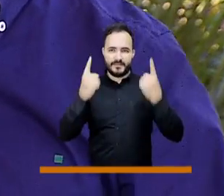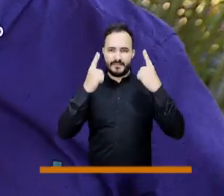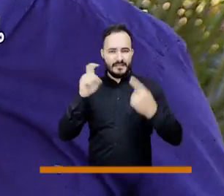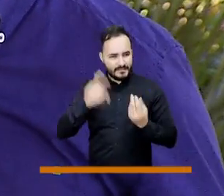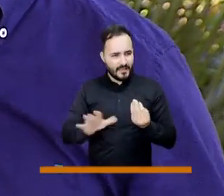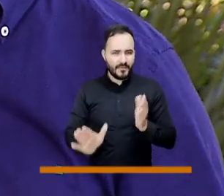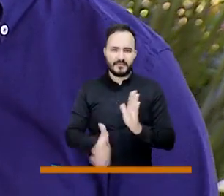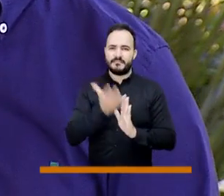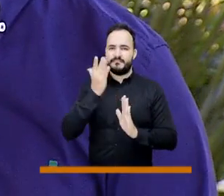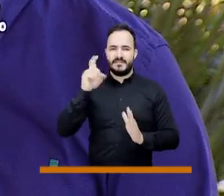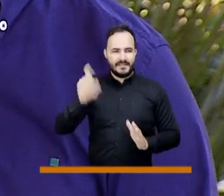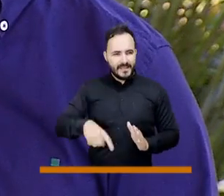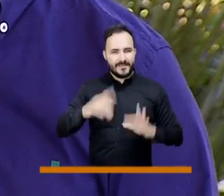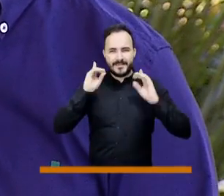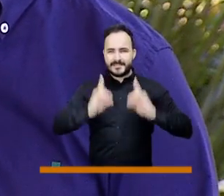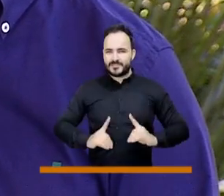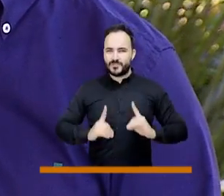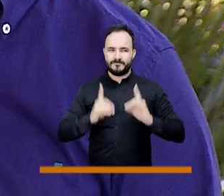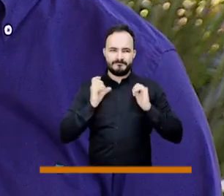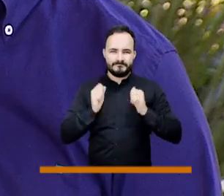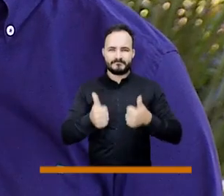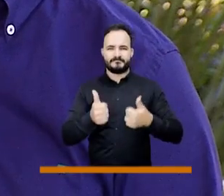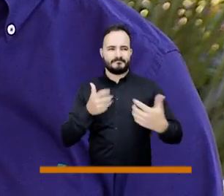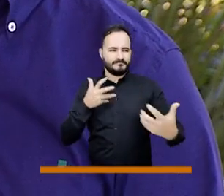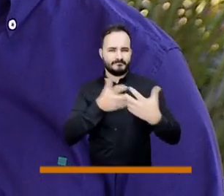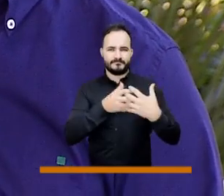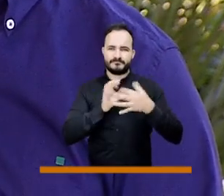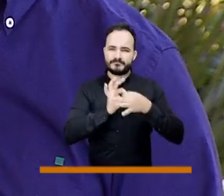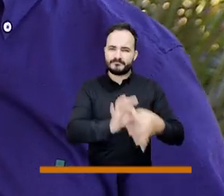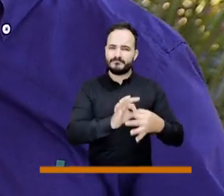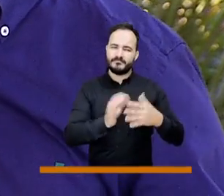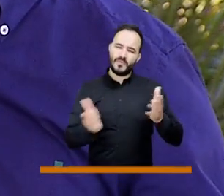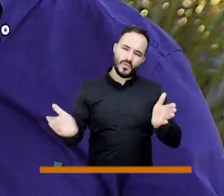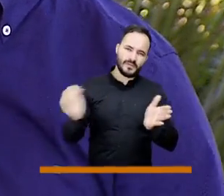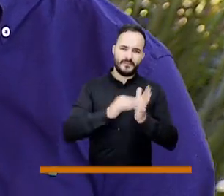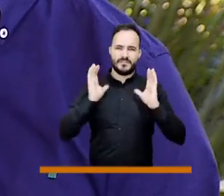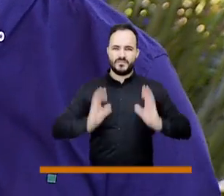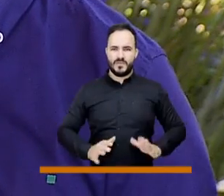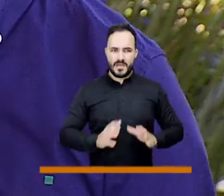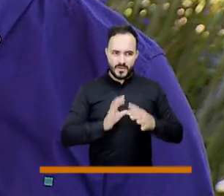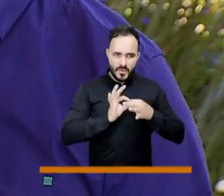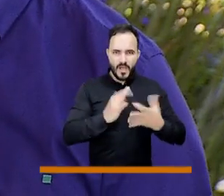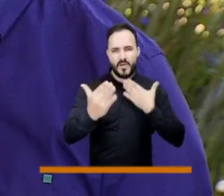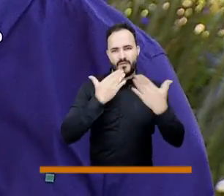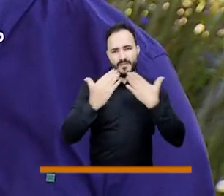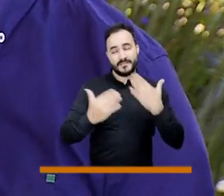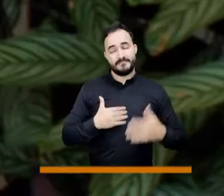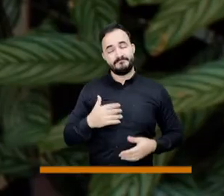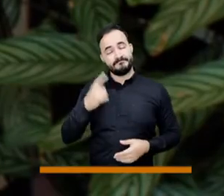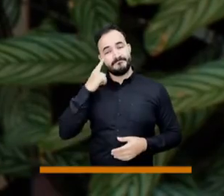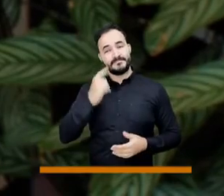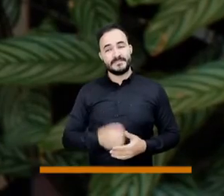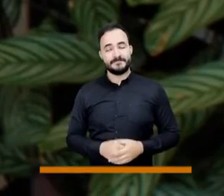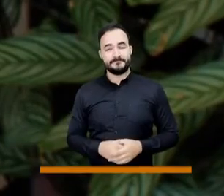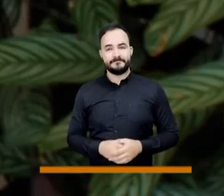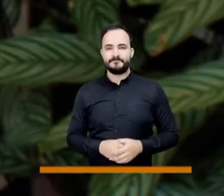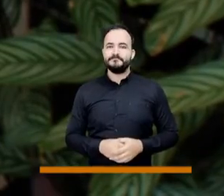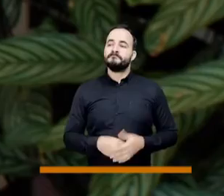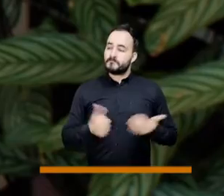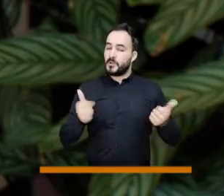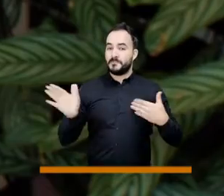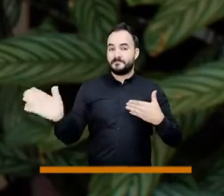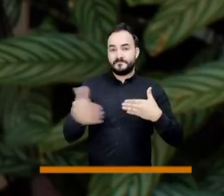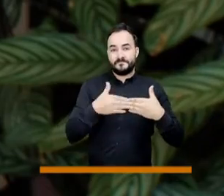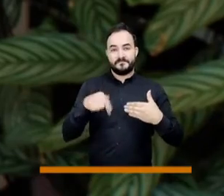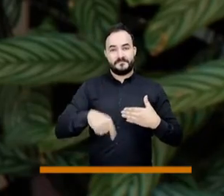analizar y que tiene que modernizarse y tiene que tratar de tomar decisiones que le permitan conectarse nuevamente con los ciudadanos. Pues bueno,